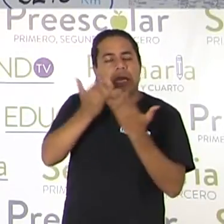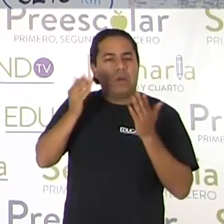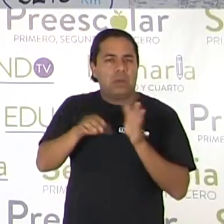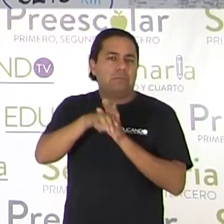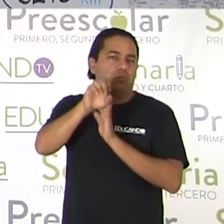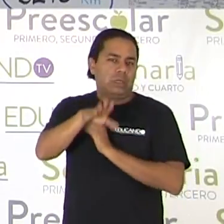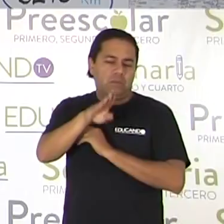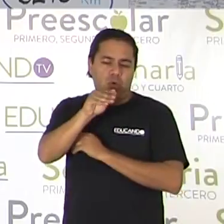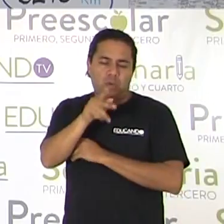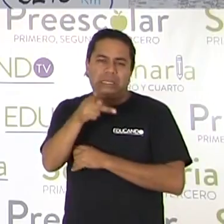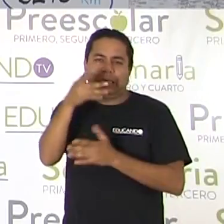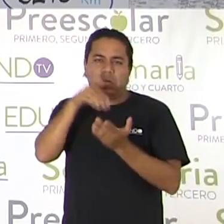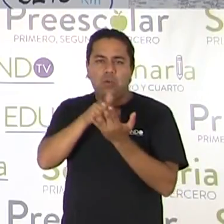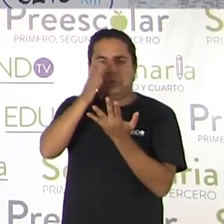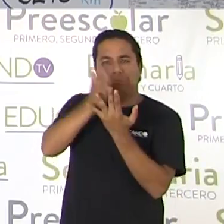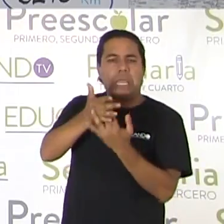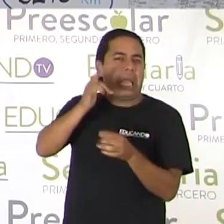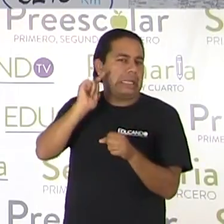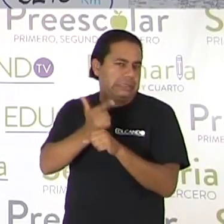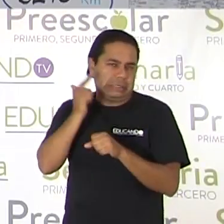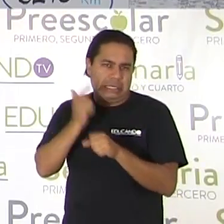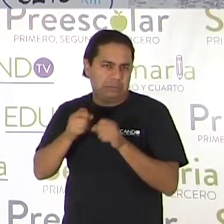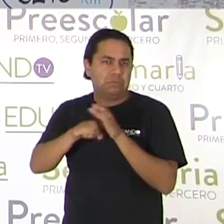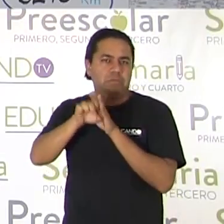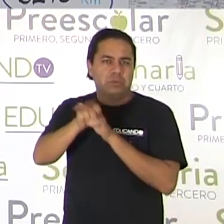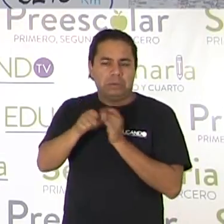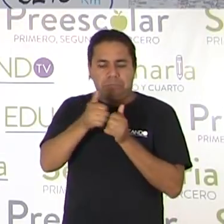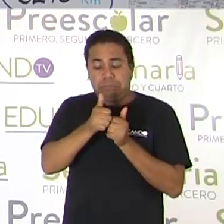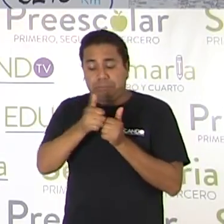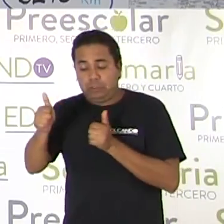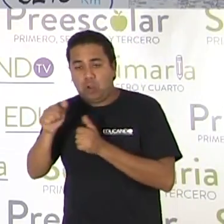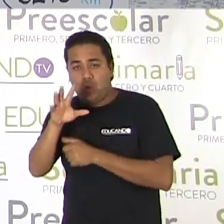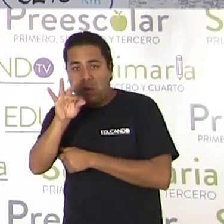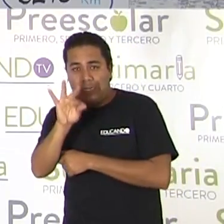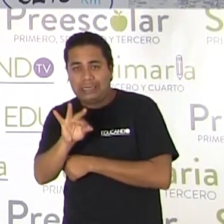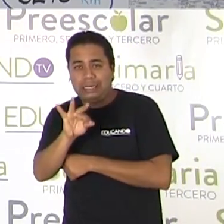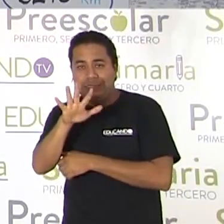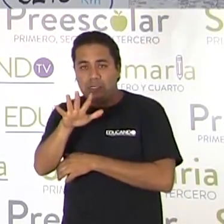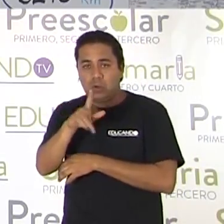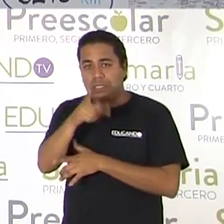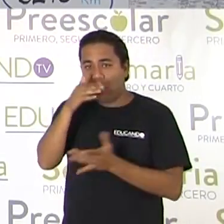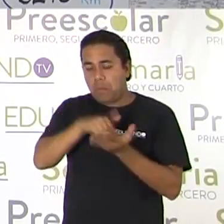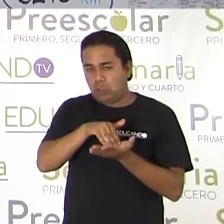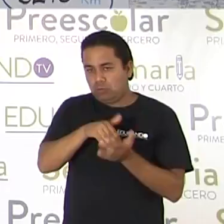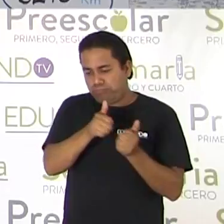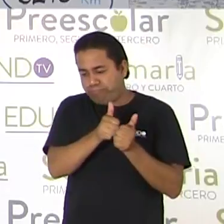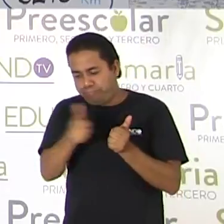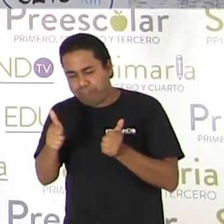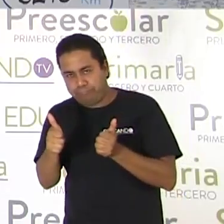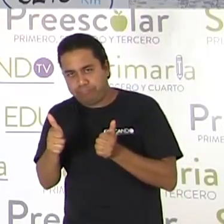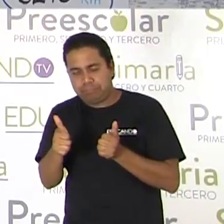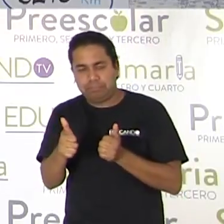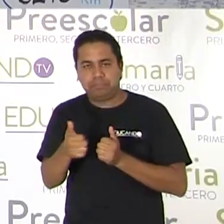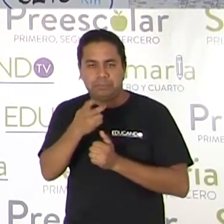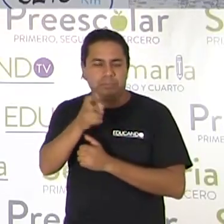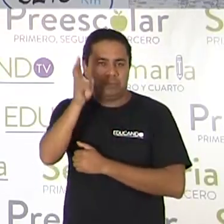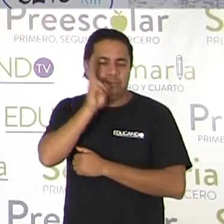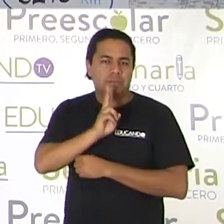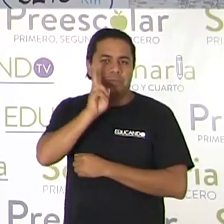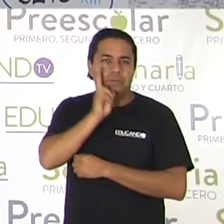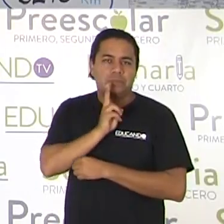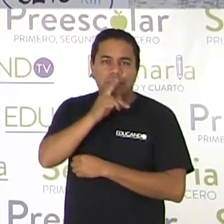lugar de 90 kilómetros el taxi recorriera 45 kilómetros, este sería,